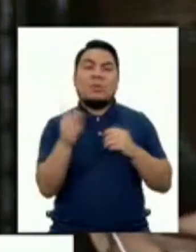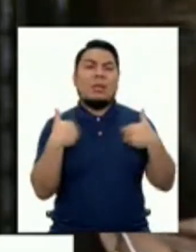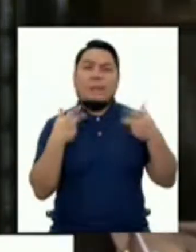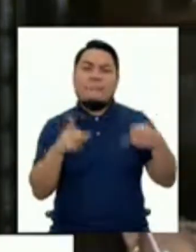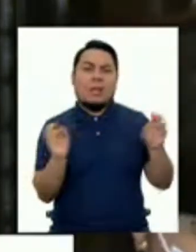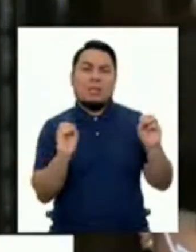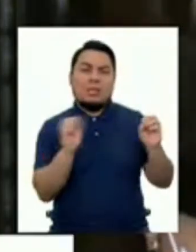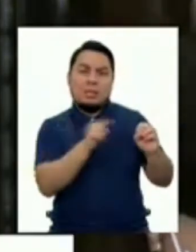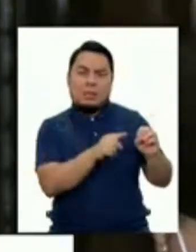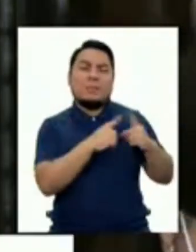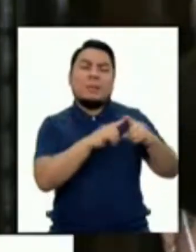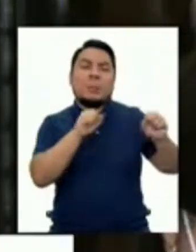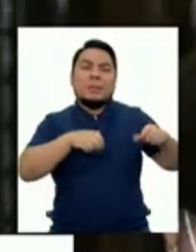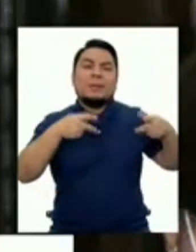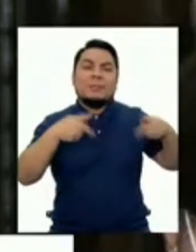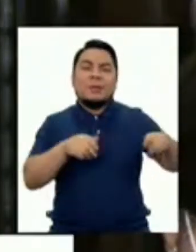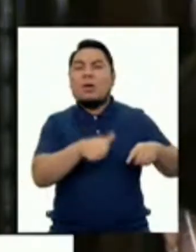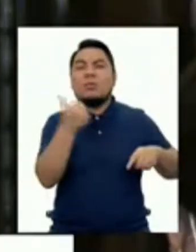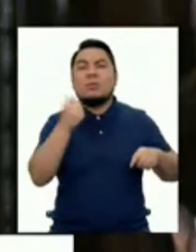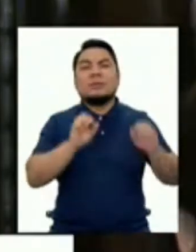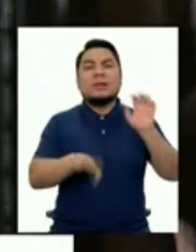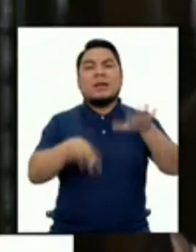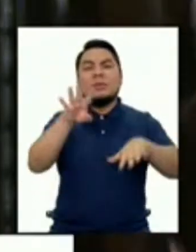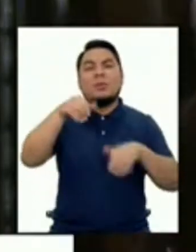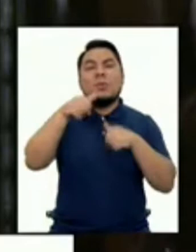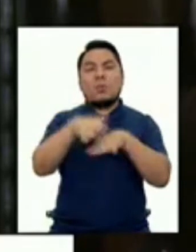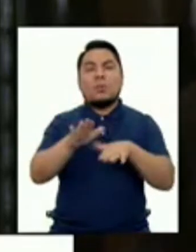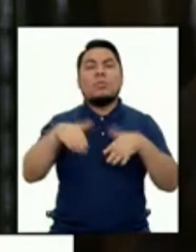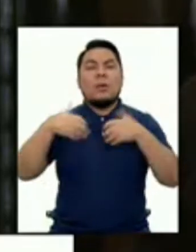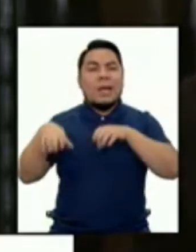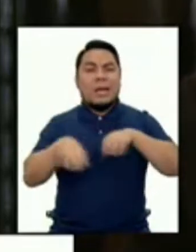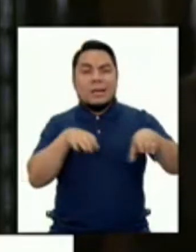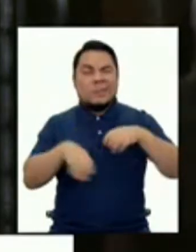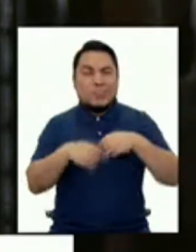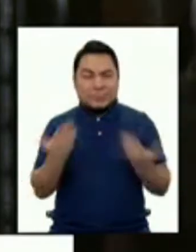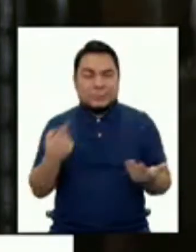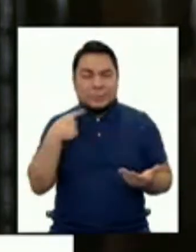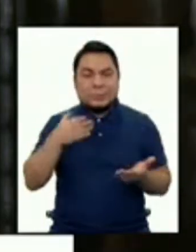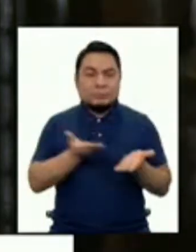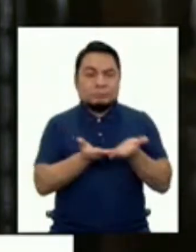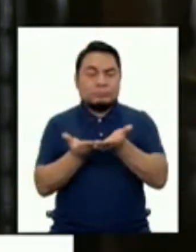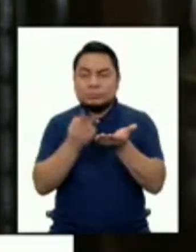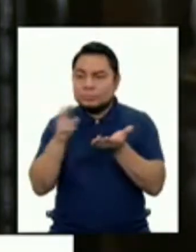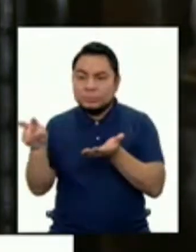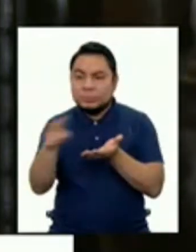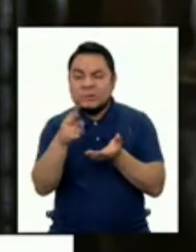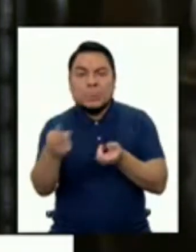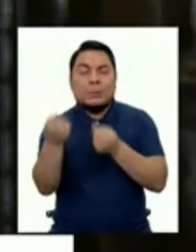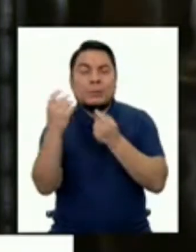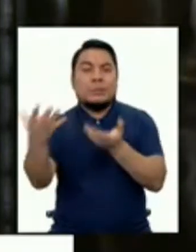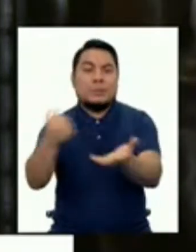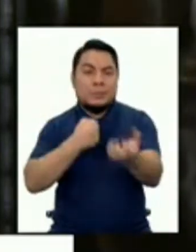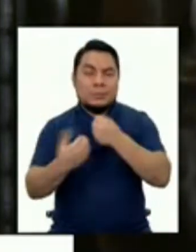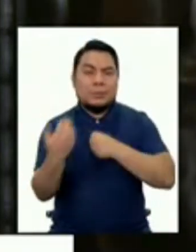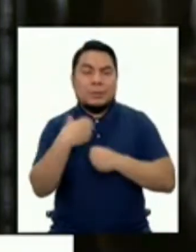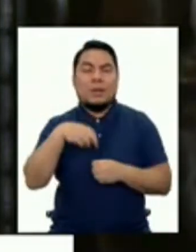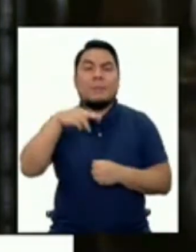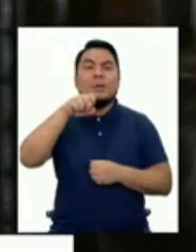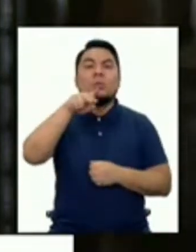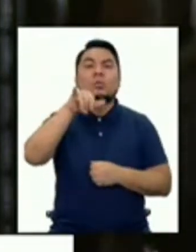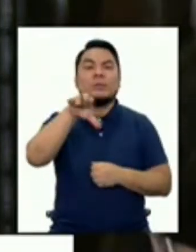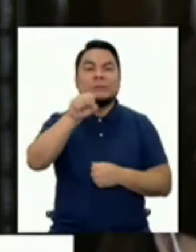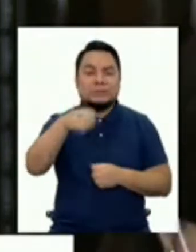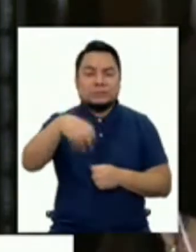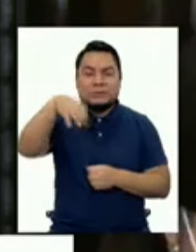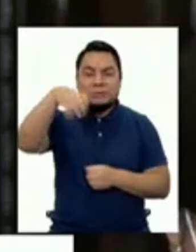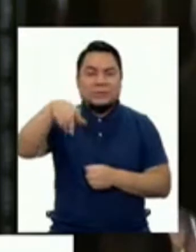que sin embargo tenían autorización hasta el 14 de julio para poder hacer vía pesca exploratoria la extracción del recurso merluza. Lo que se